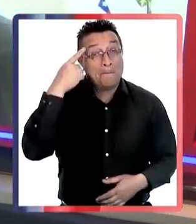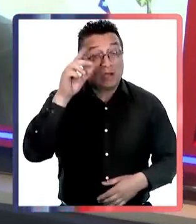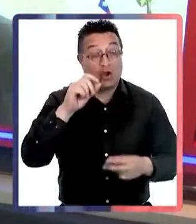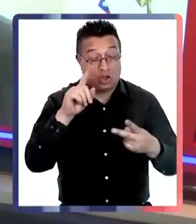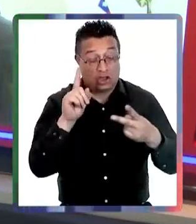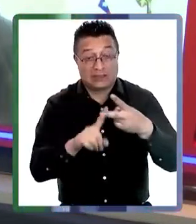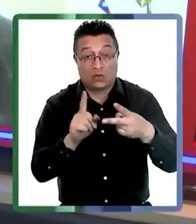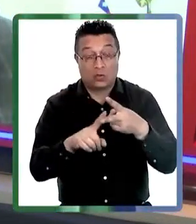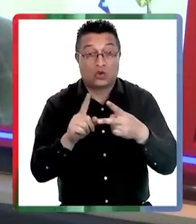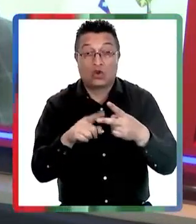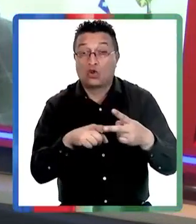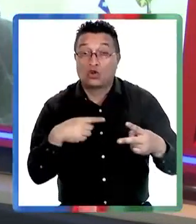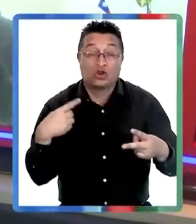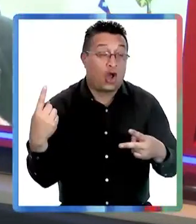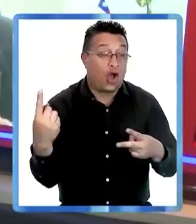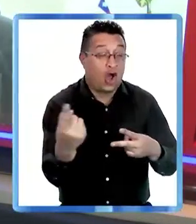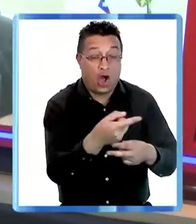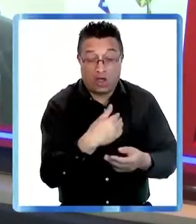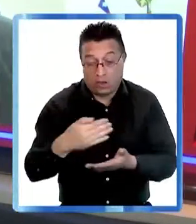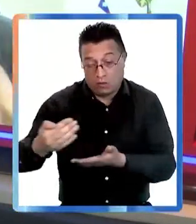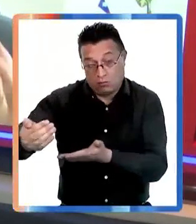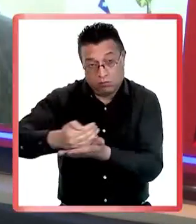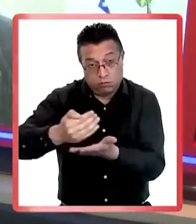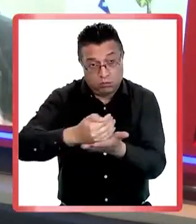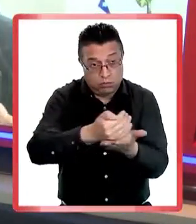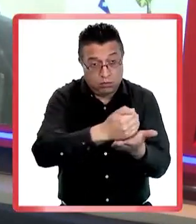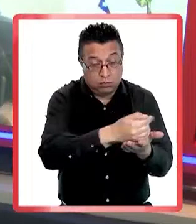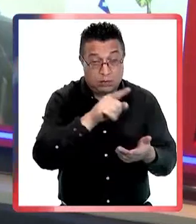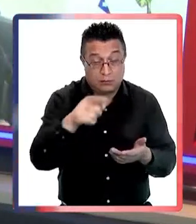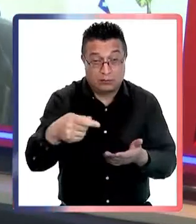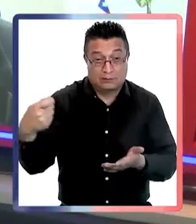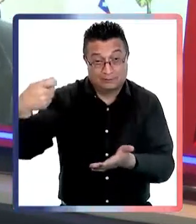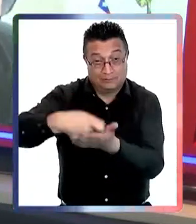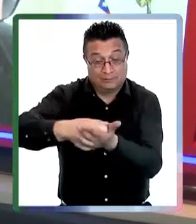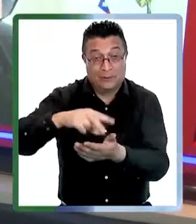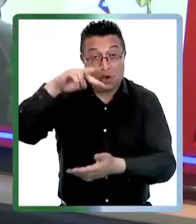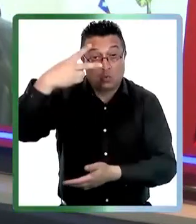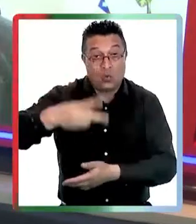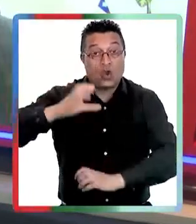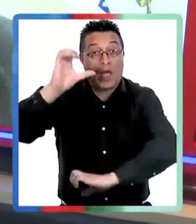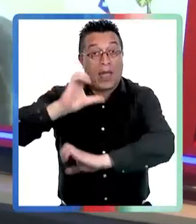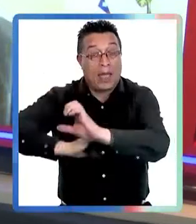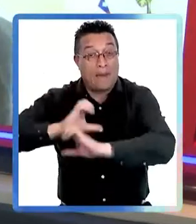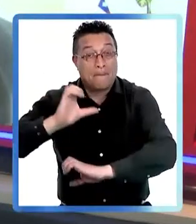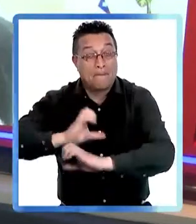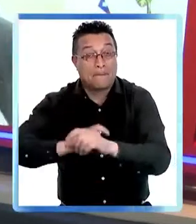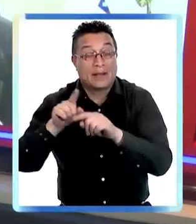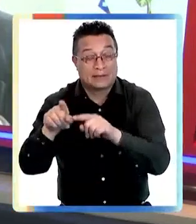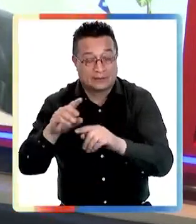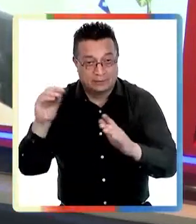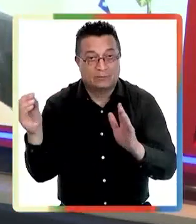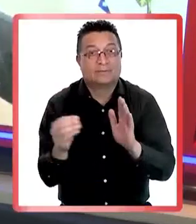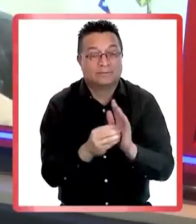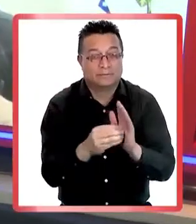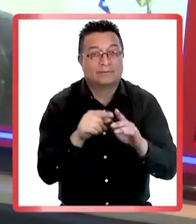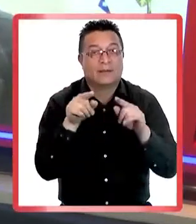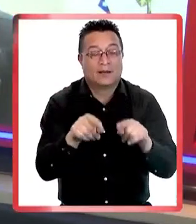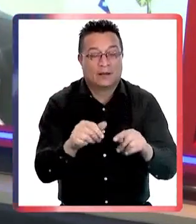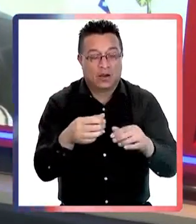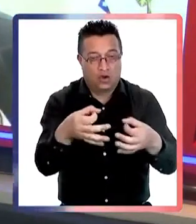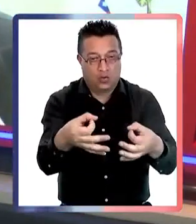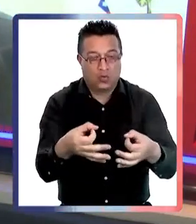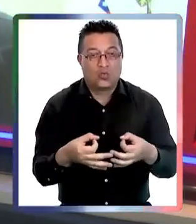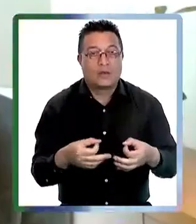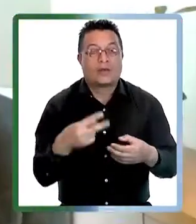lo segundo, todos los recursos, todo este aporte patronal va a quedar registrado en